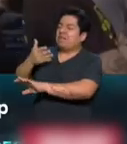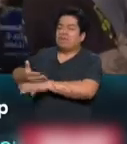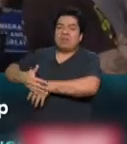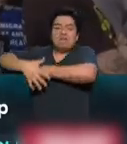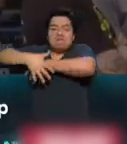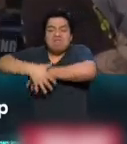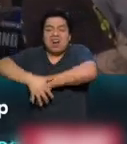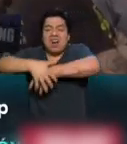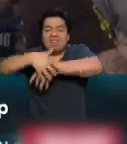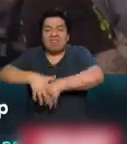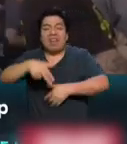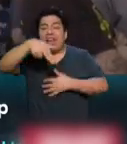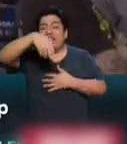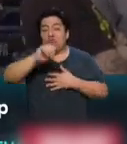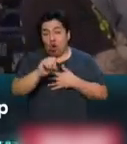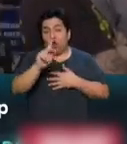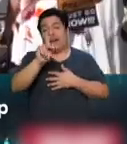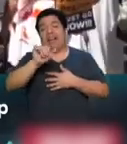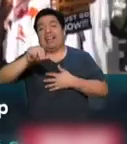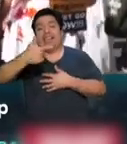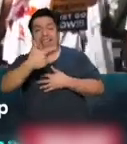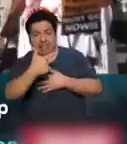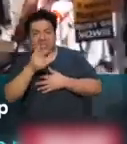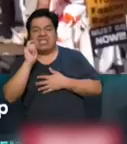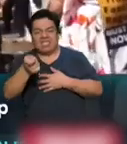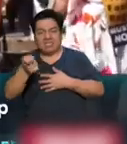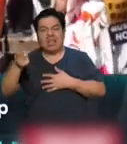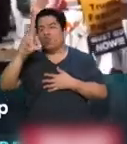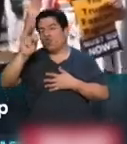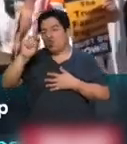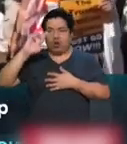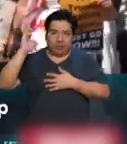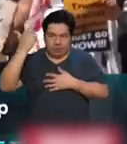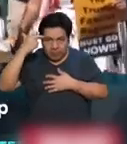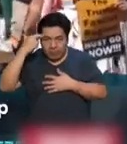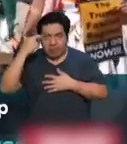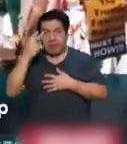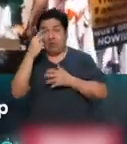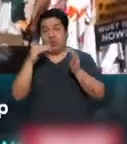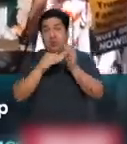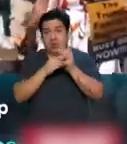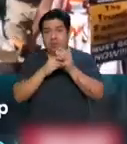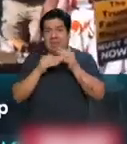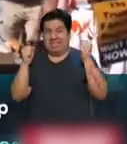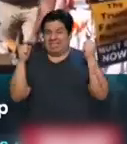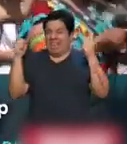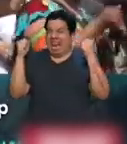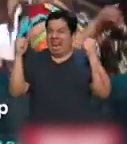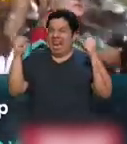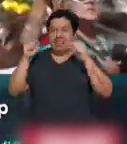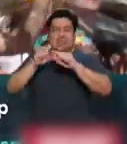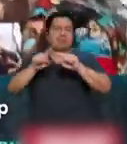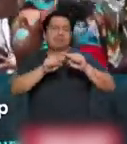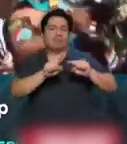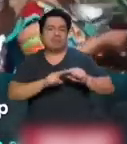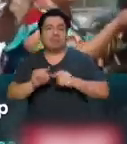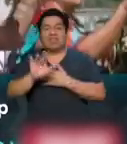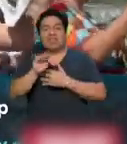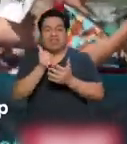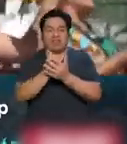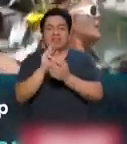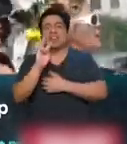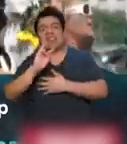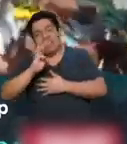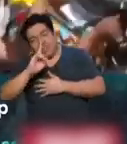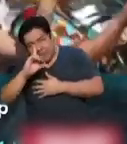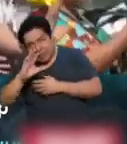movimiento No Kings, no a los reyes en español, convocó más de 2,000 manifestaciones en los 50 estados del país, como